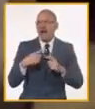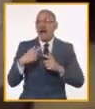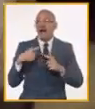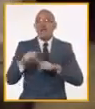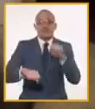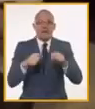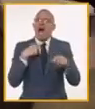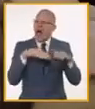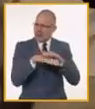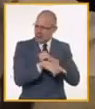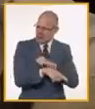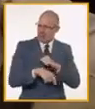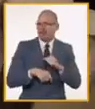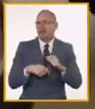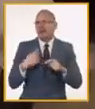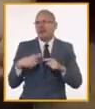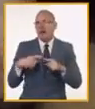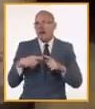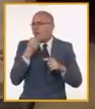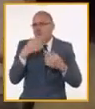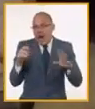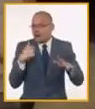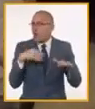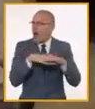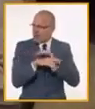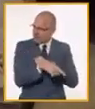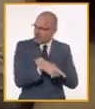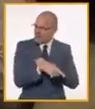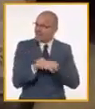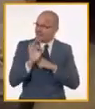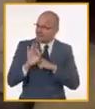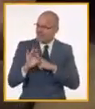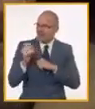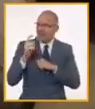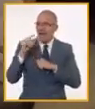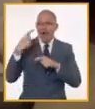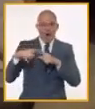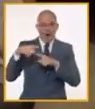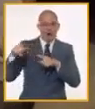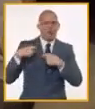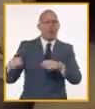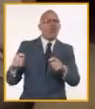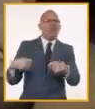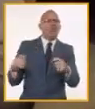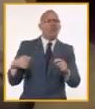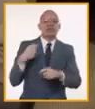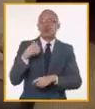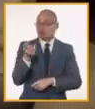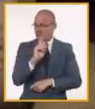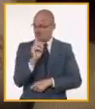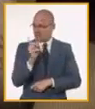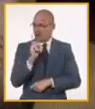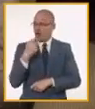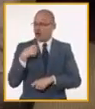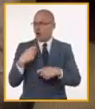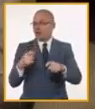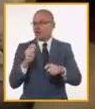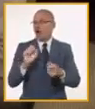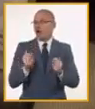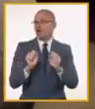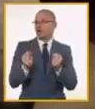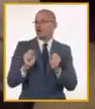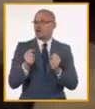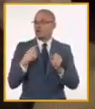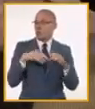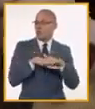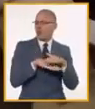bicicleta, o eran de lo que hubiera aquí, yo me quedaba con la reserva. Entonces, siempre por ahí uno da y no esto, y